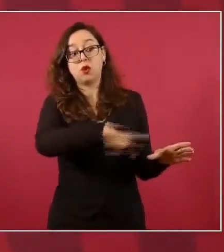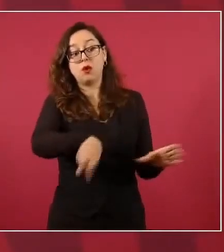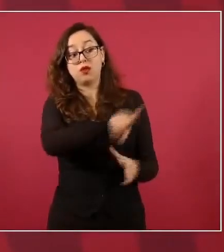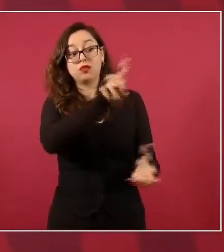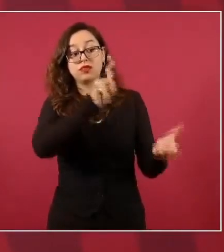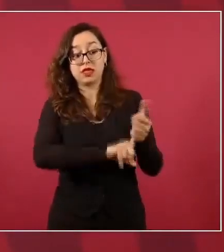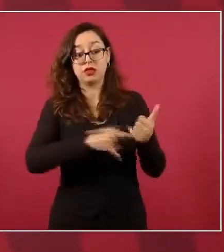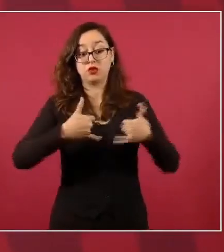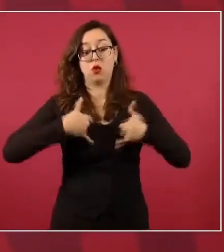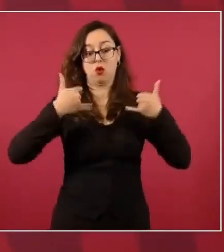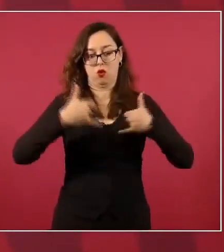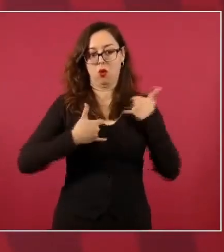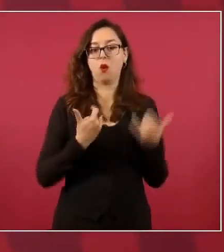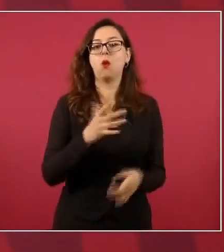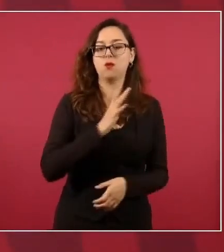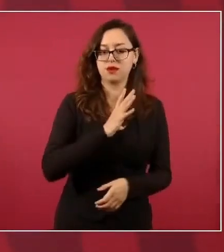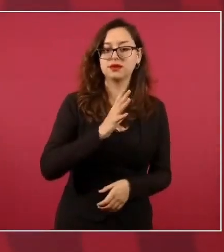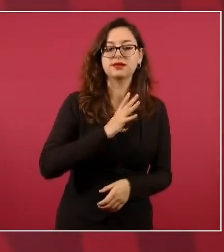de